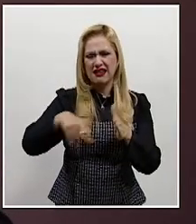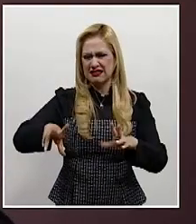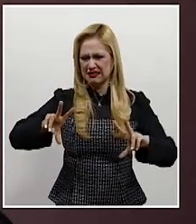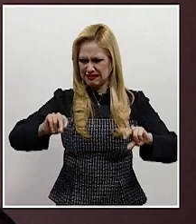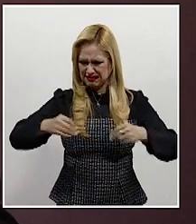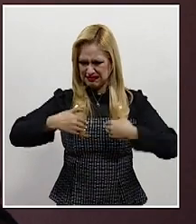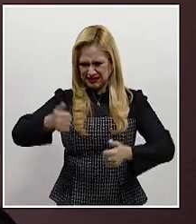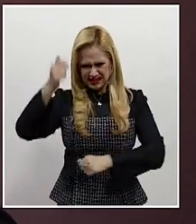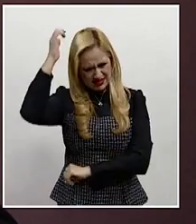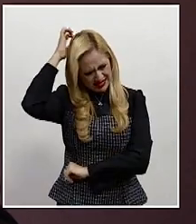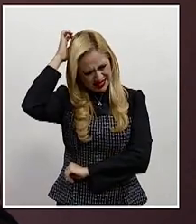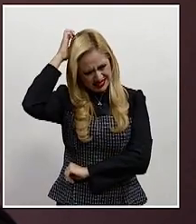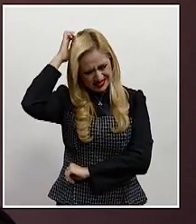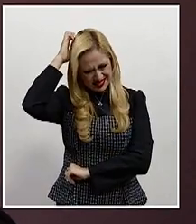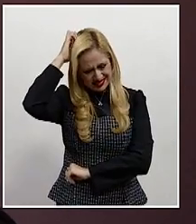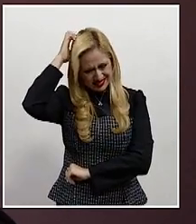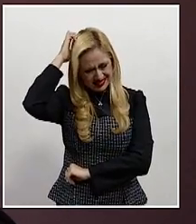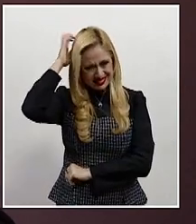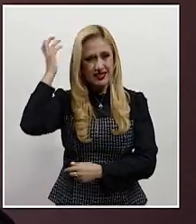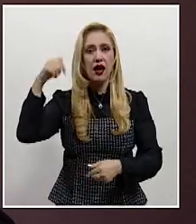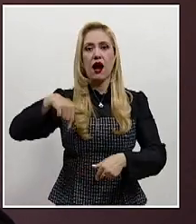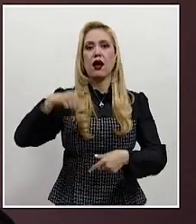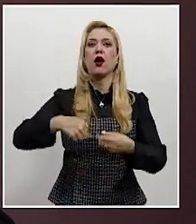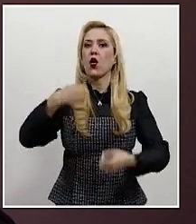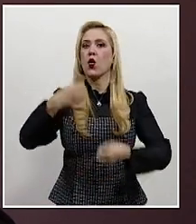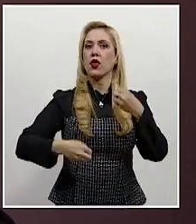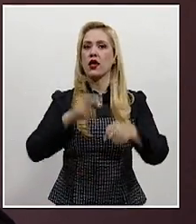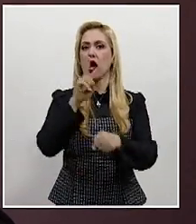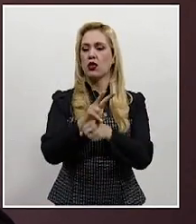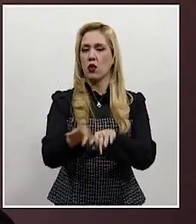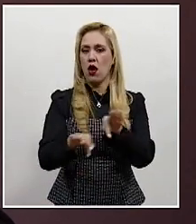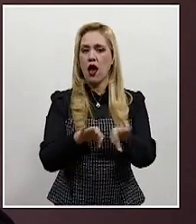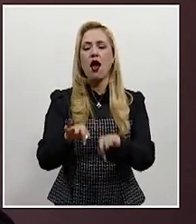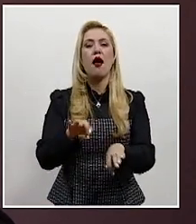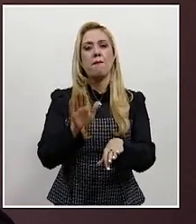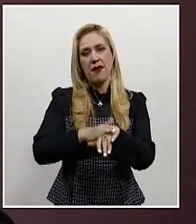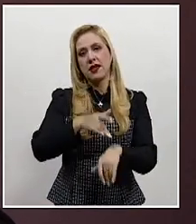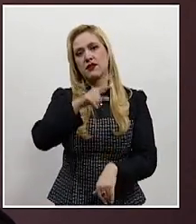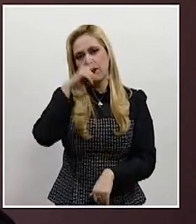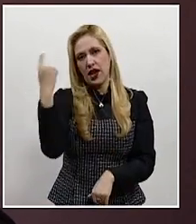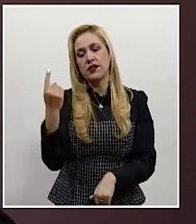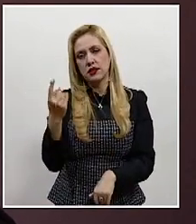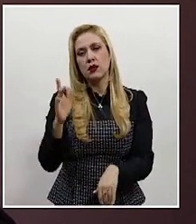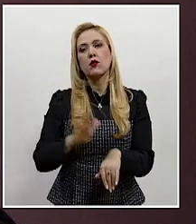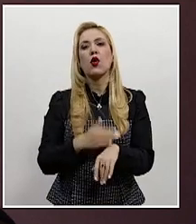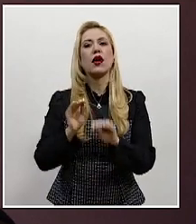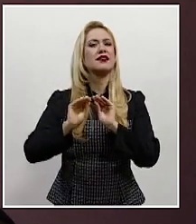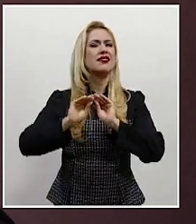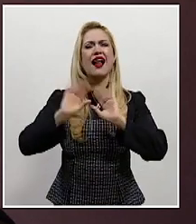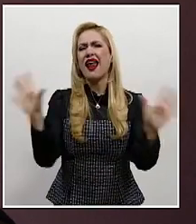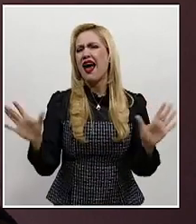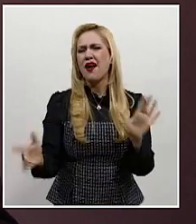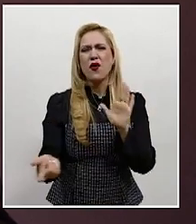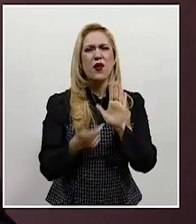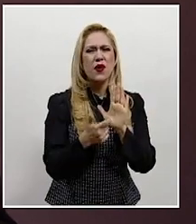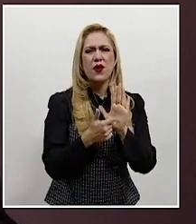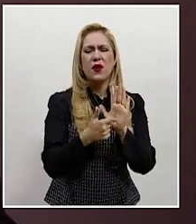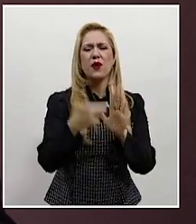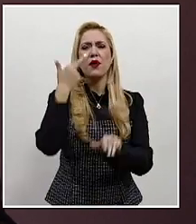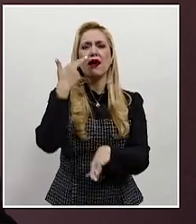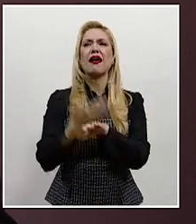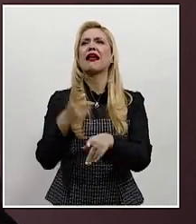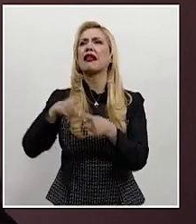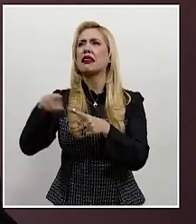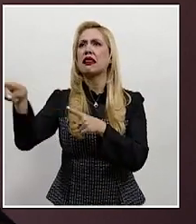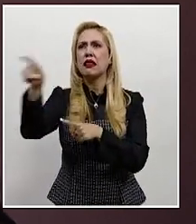A nosotros, en la parte de la judicatura, nos facilita mucho el trabajo porque es muy claro en la competencia, obliga